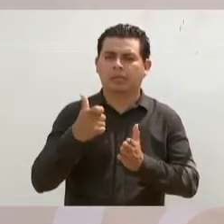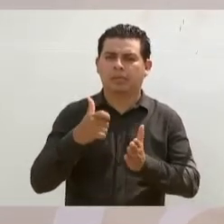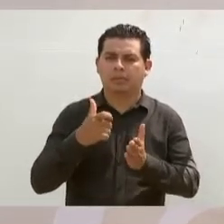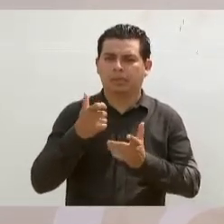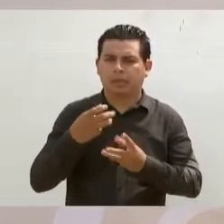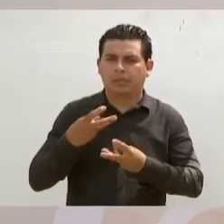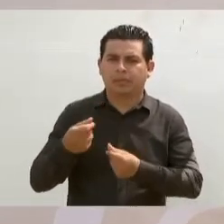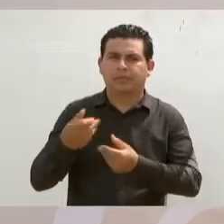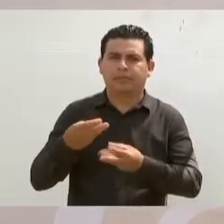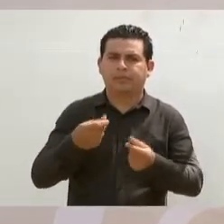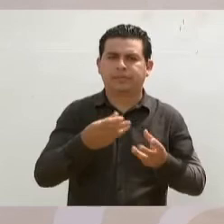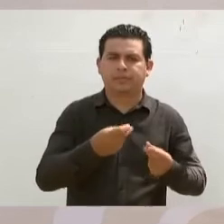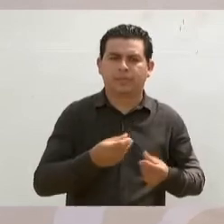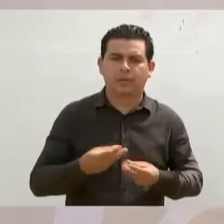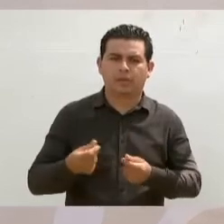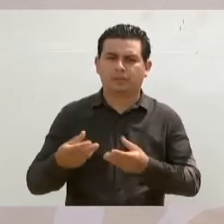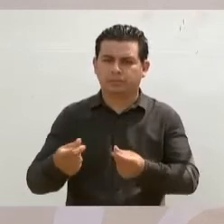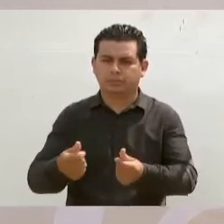pesos.